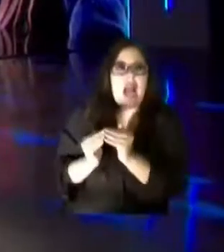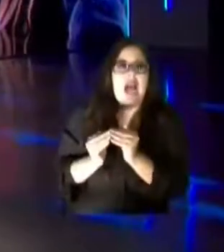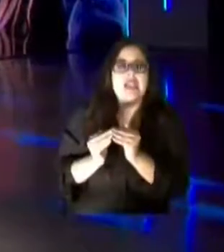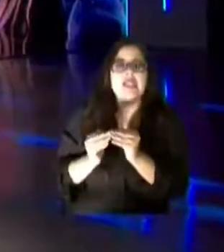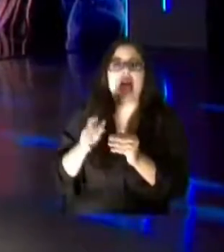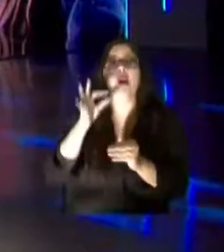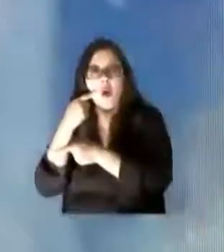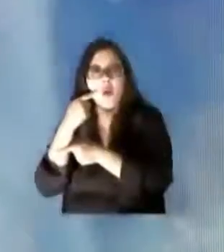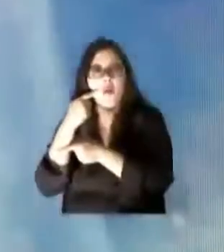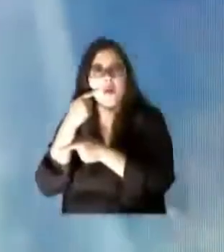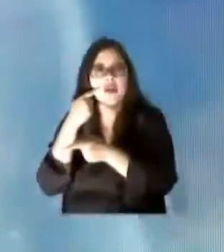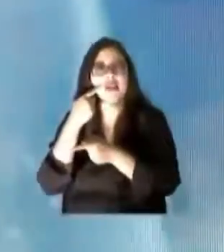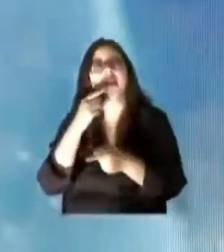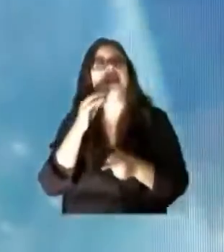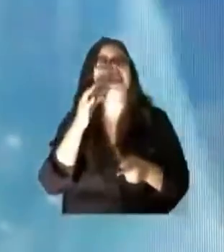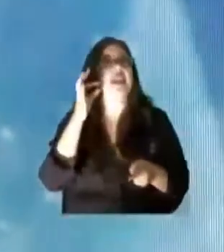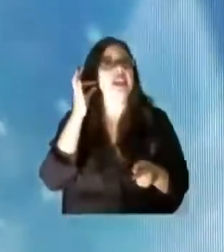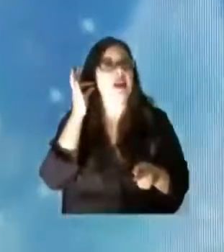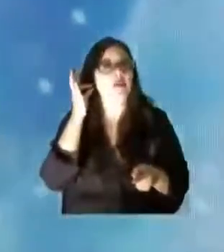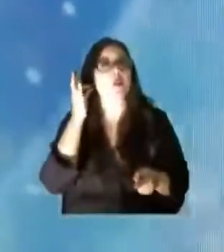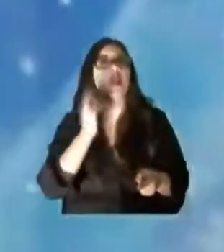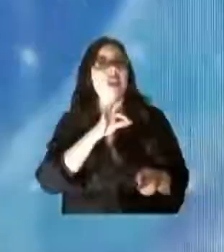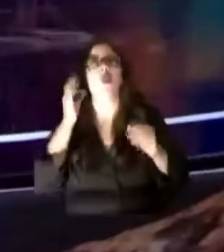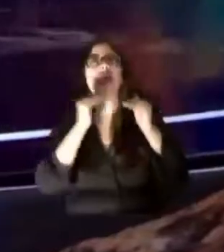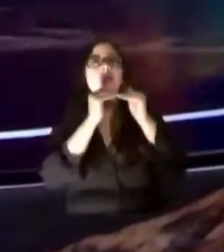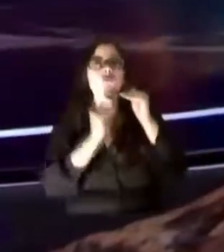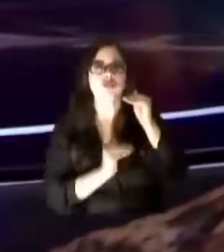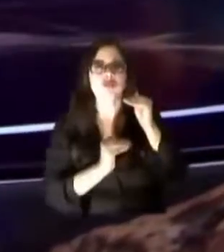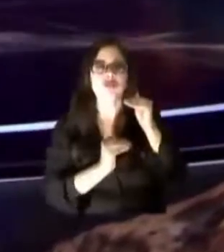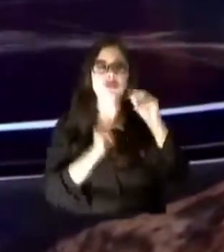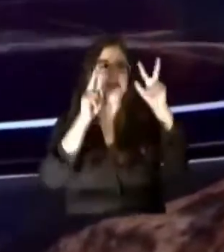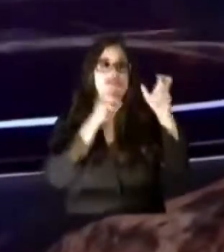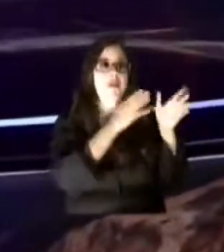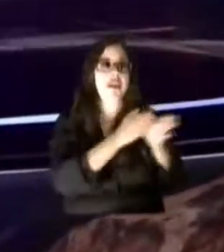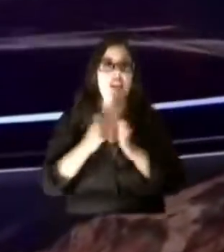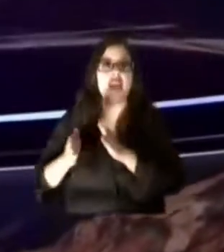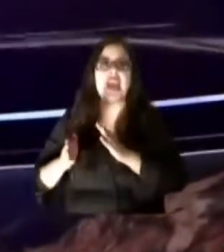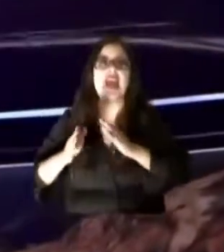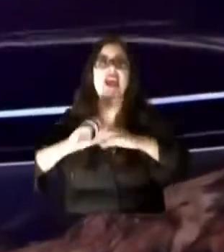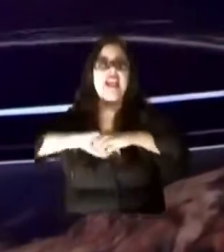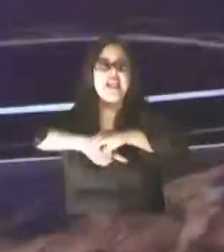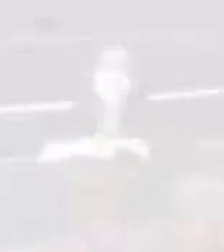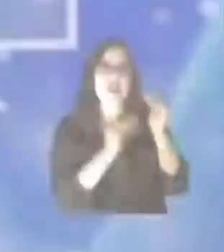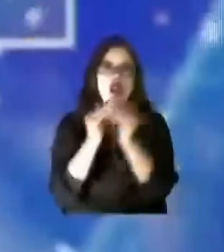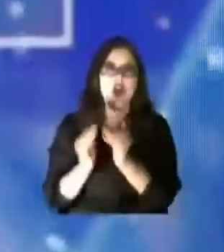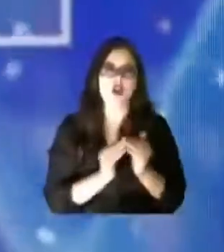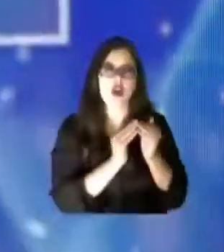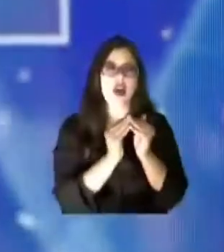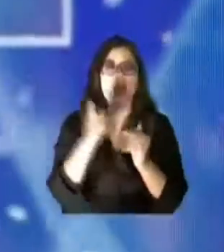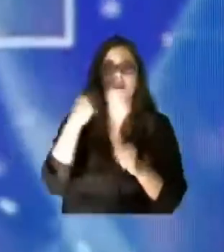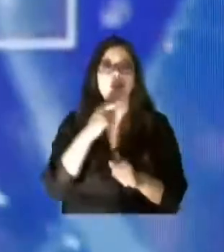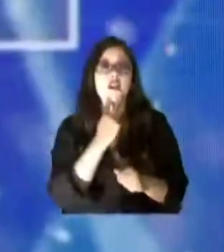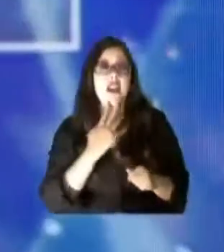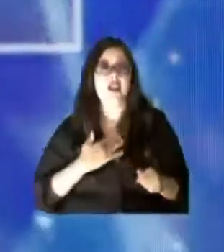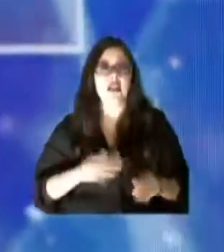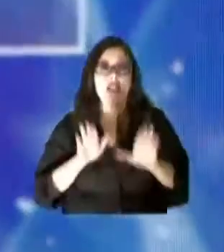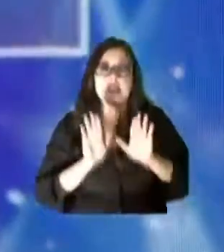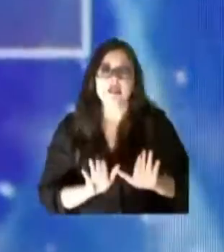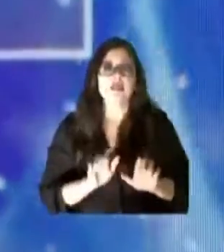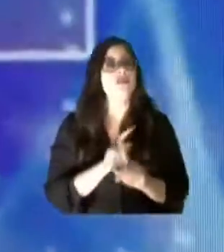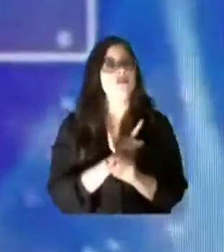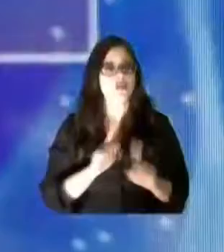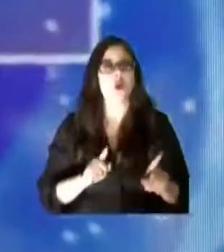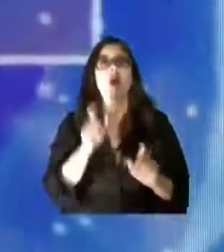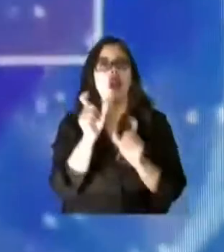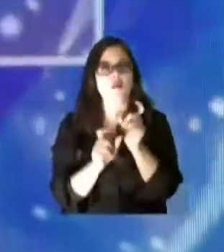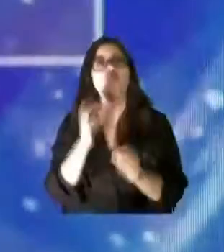constitución sea más explícita en resguardar la igualdad de trato evidenciado en sus falencias por el commit 19 pero la vida no se detiene y